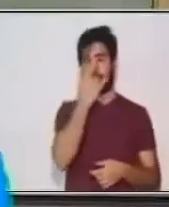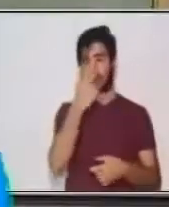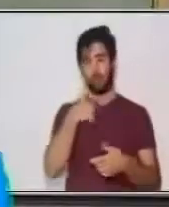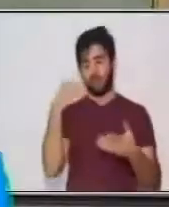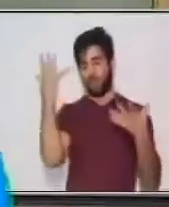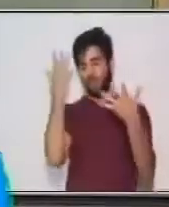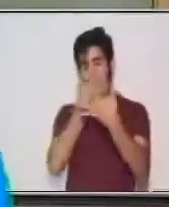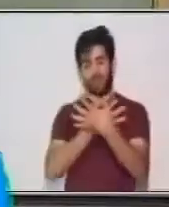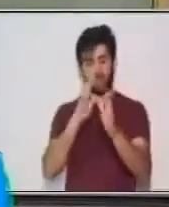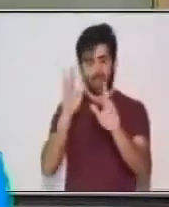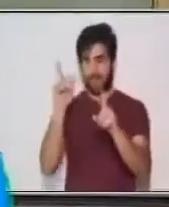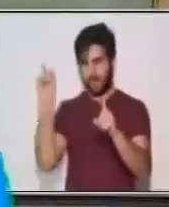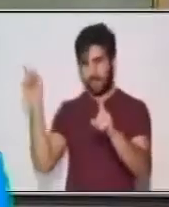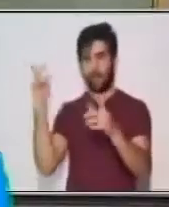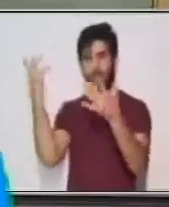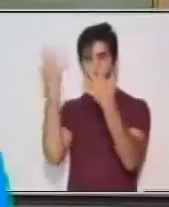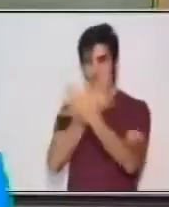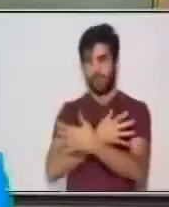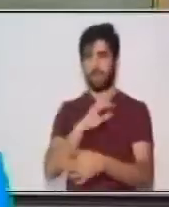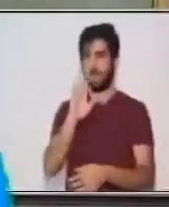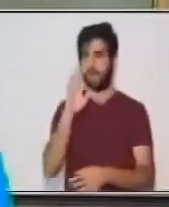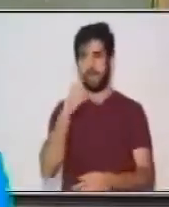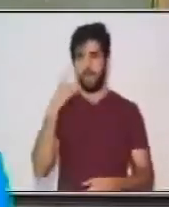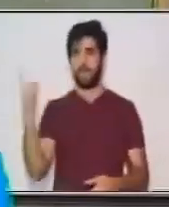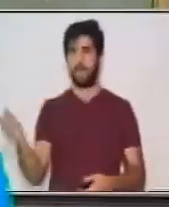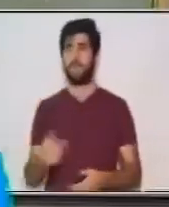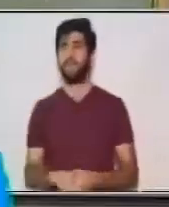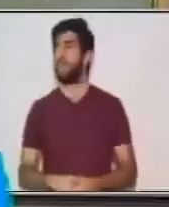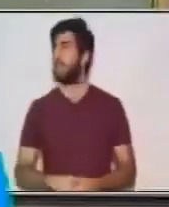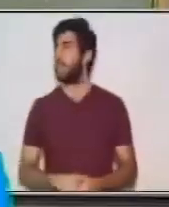teníamos, perdón. Sería 0 por 9 más 1.